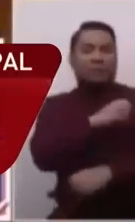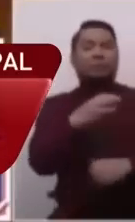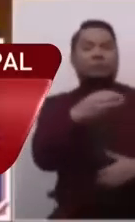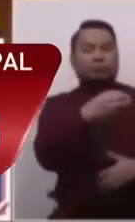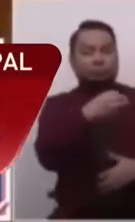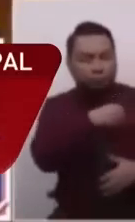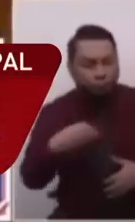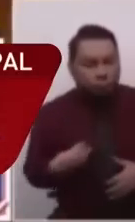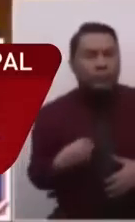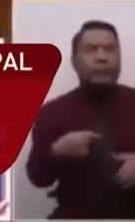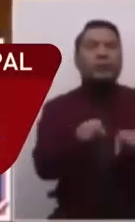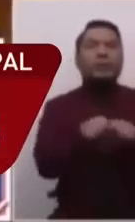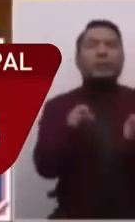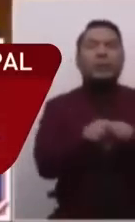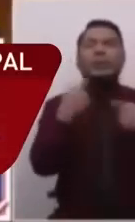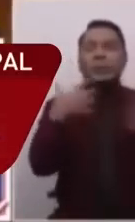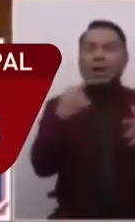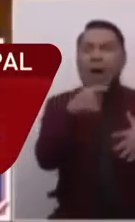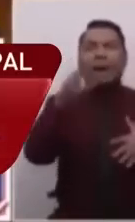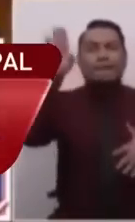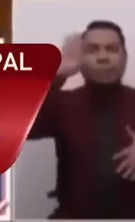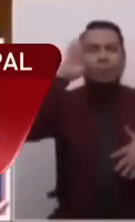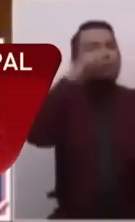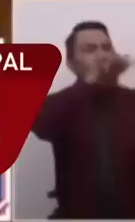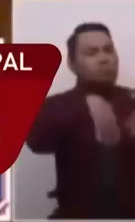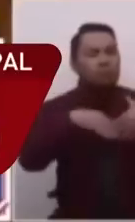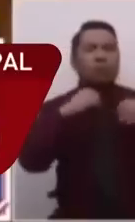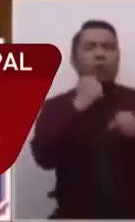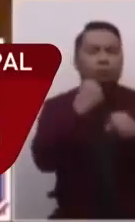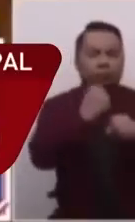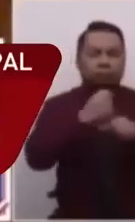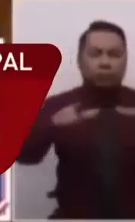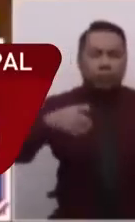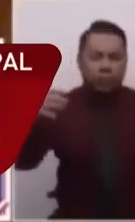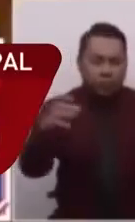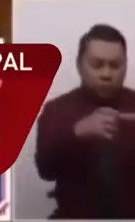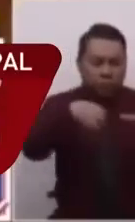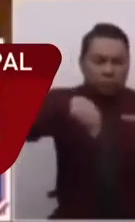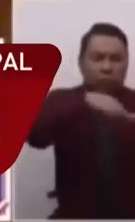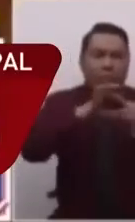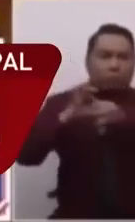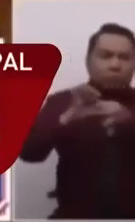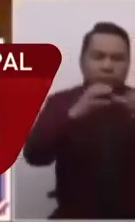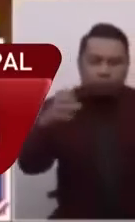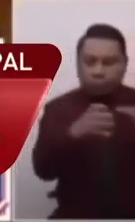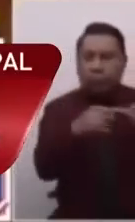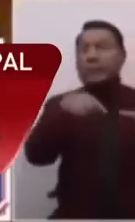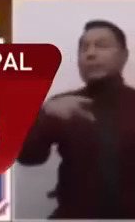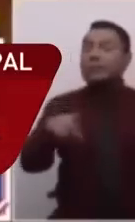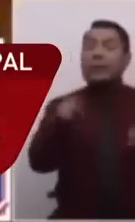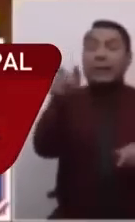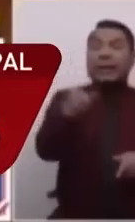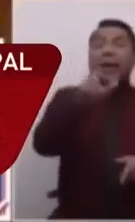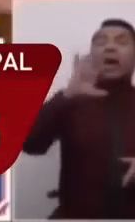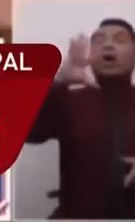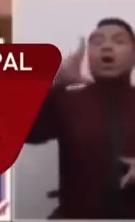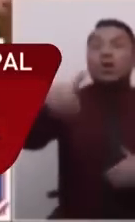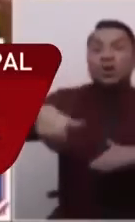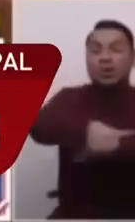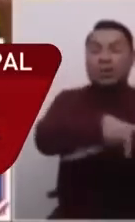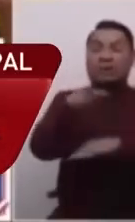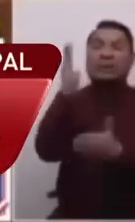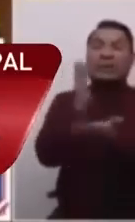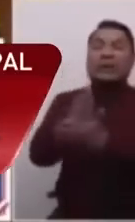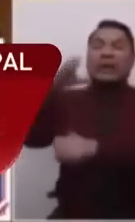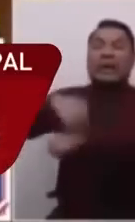Ministerio, también se van a encontrar la policía y sus laboratorios. Esto va a permitir que los delincuentes ya no sean llevados a